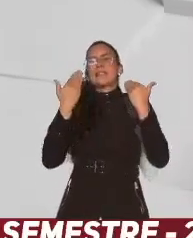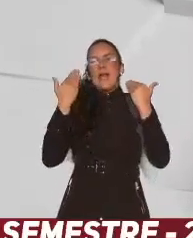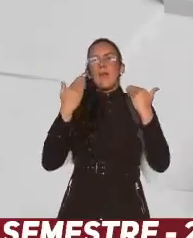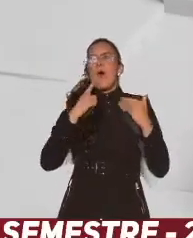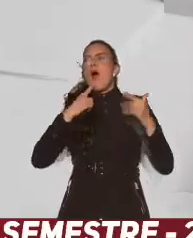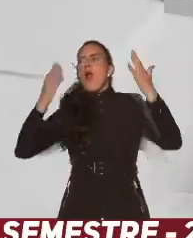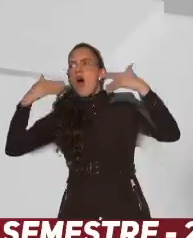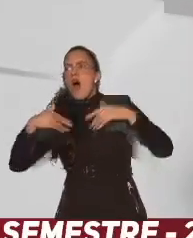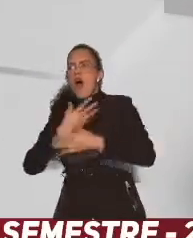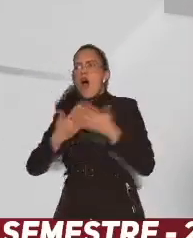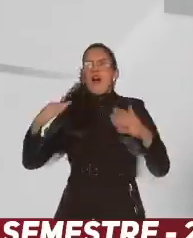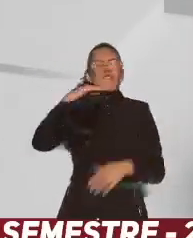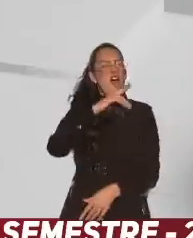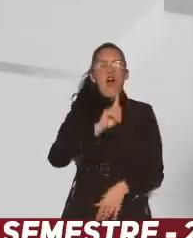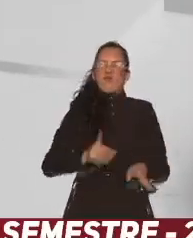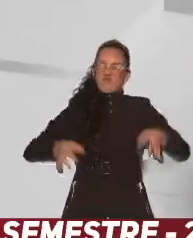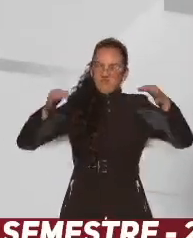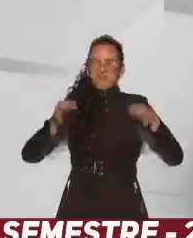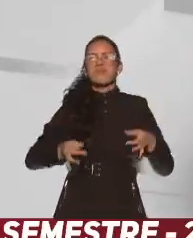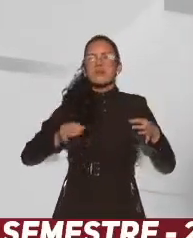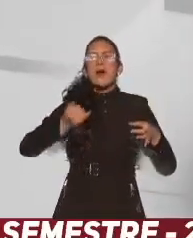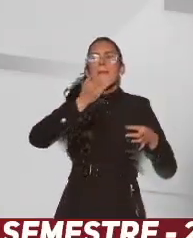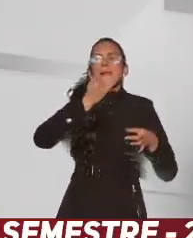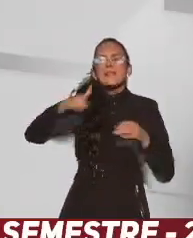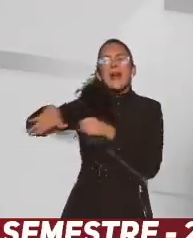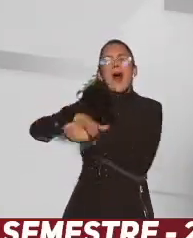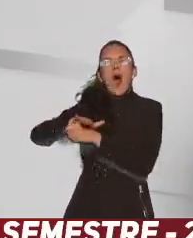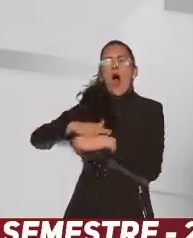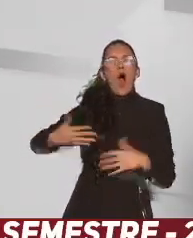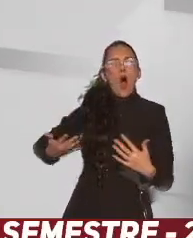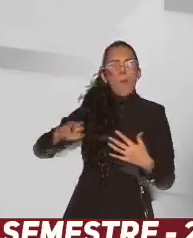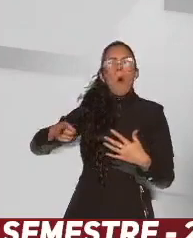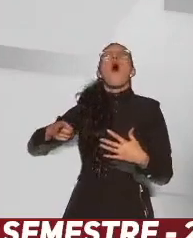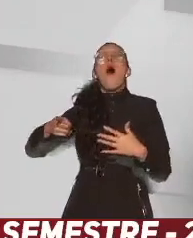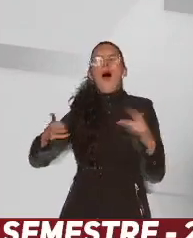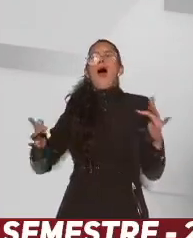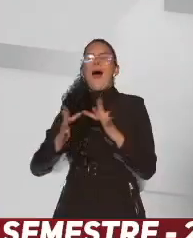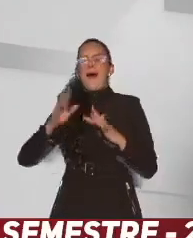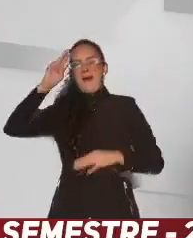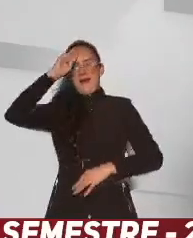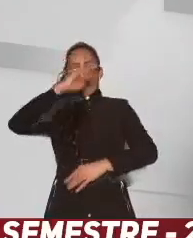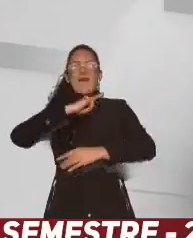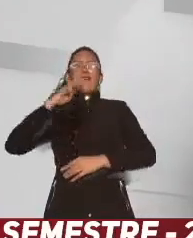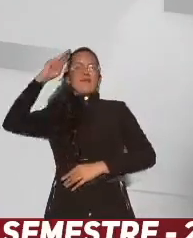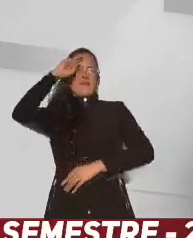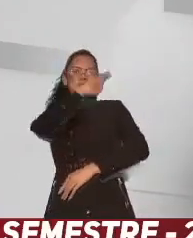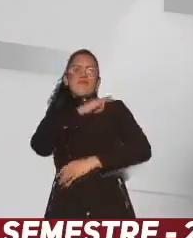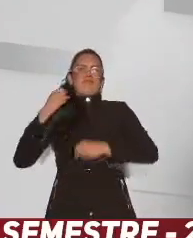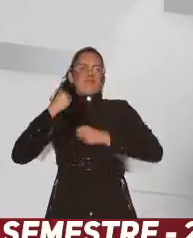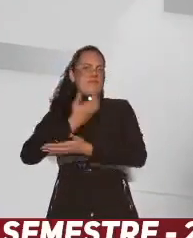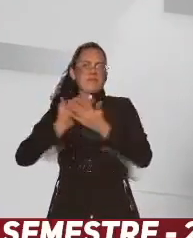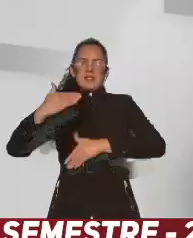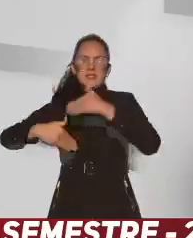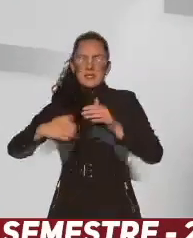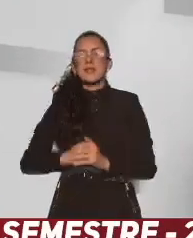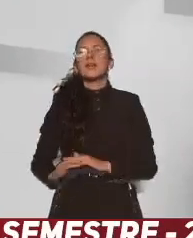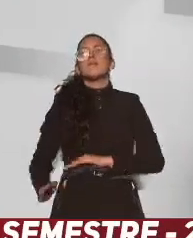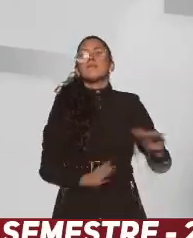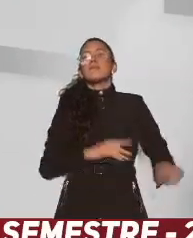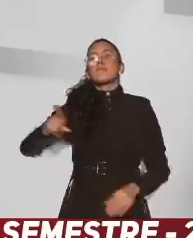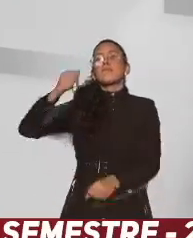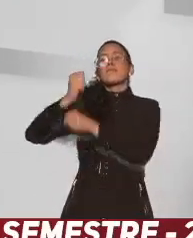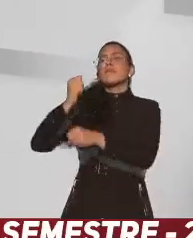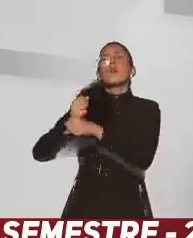proceso de la situación militar. Importante destacar que se ofertaron 1.744 empleos de carreras